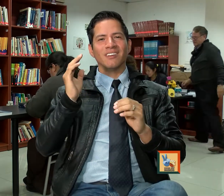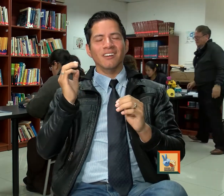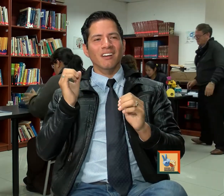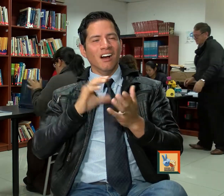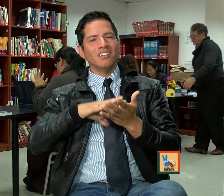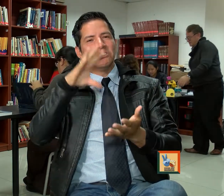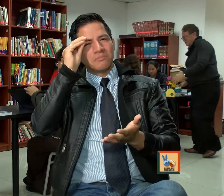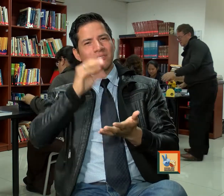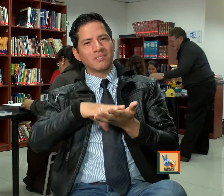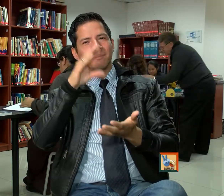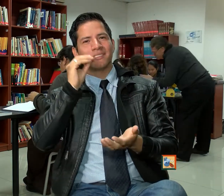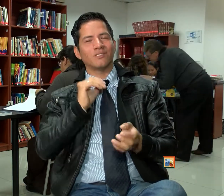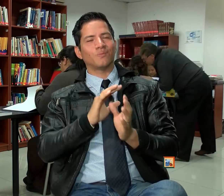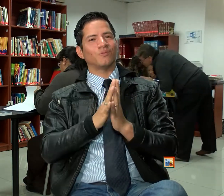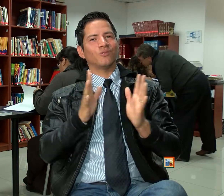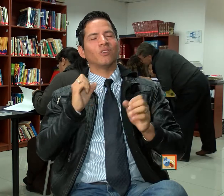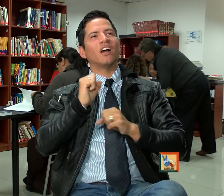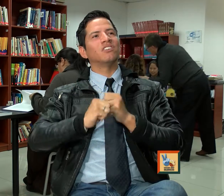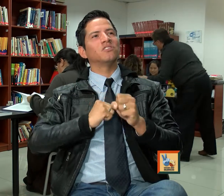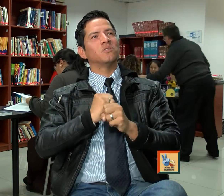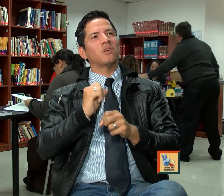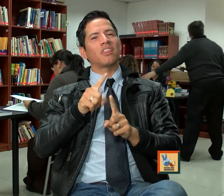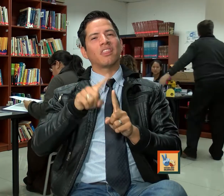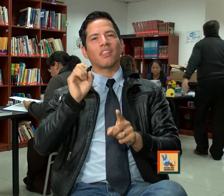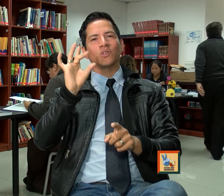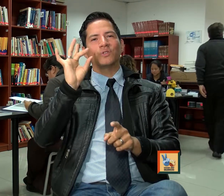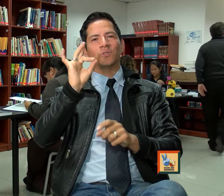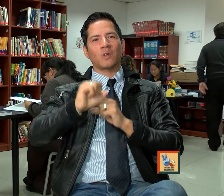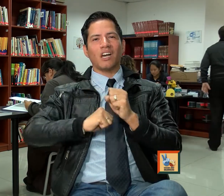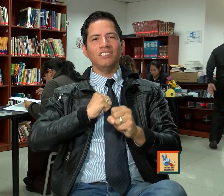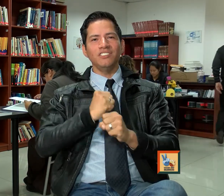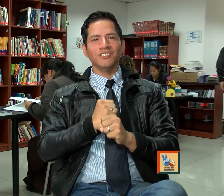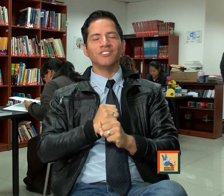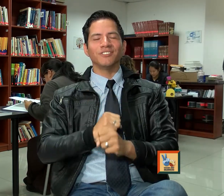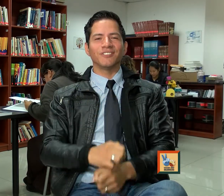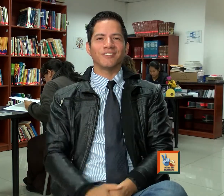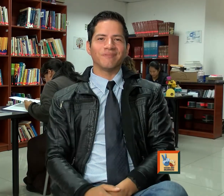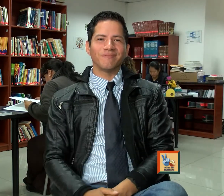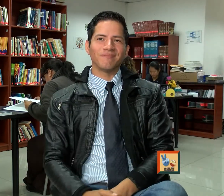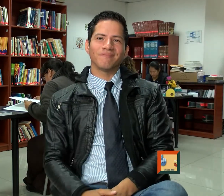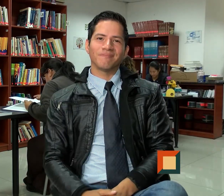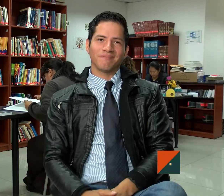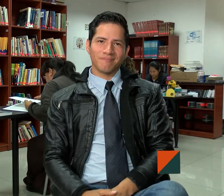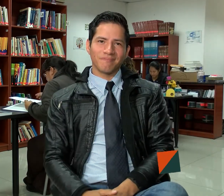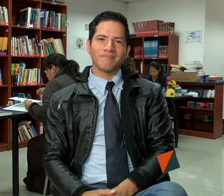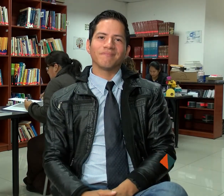Esto se remonta hace mucho tiempo atrás, cuando tenía más o menos 8 años.